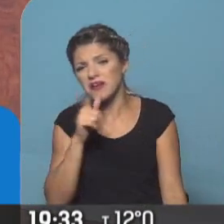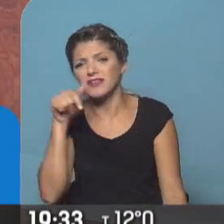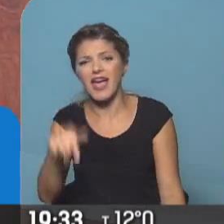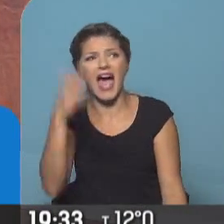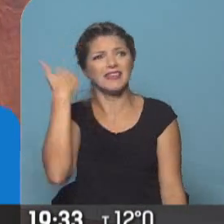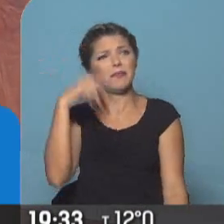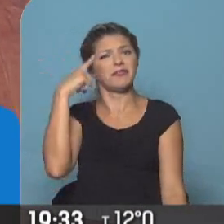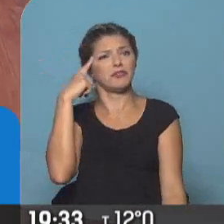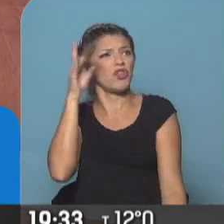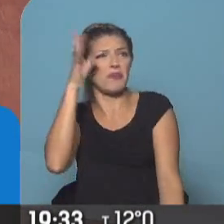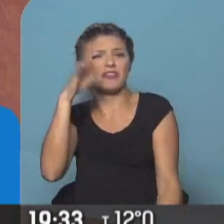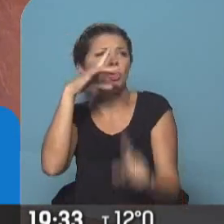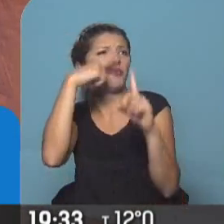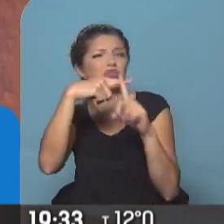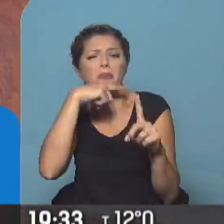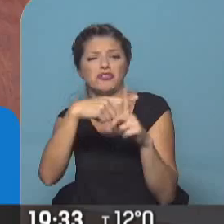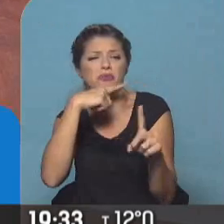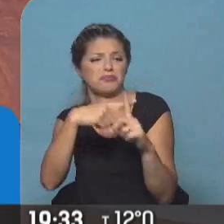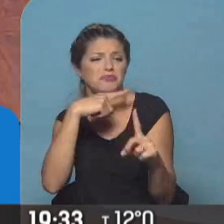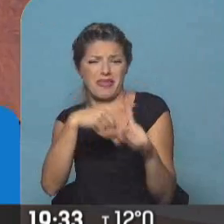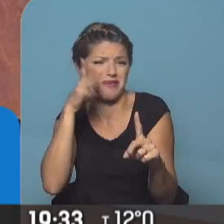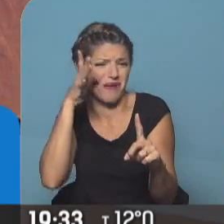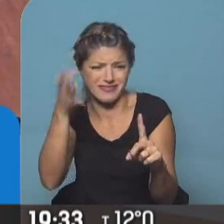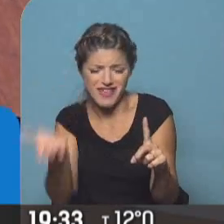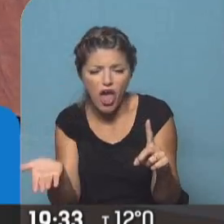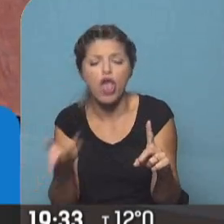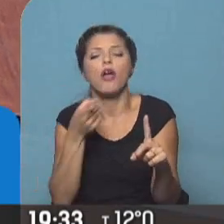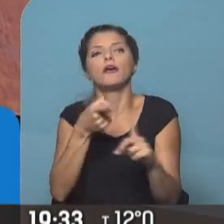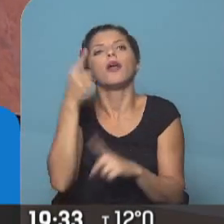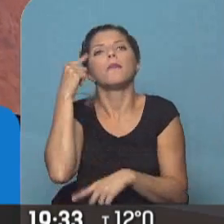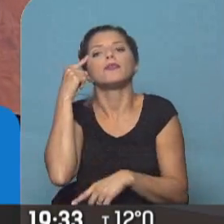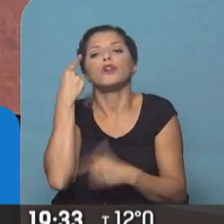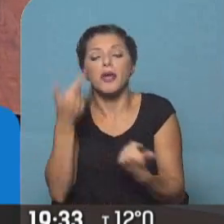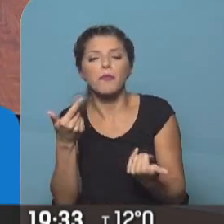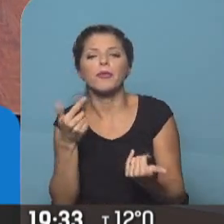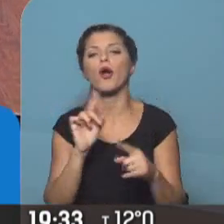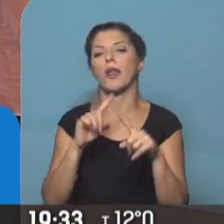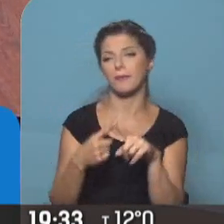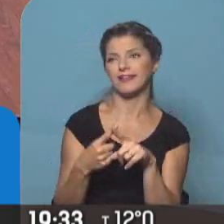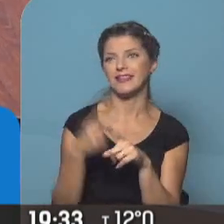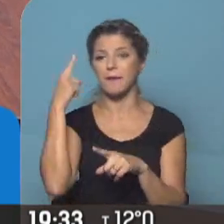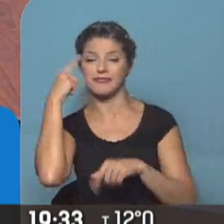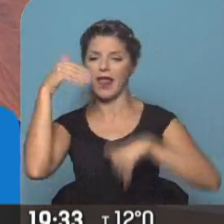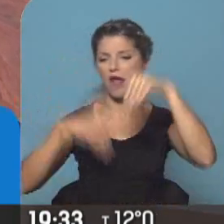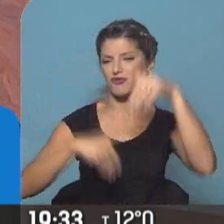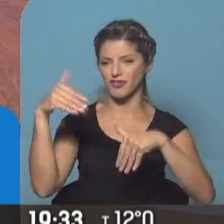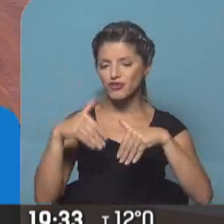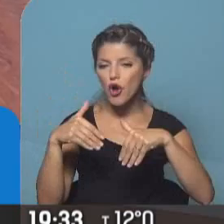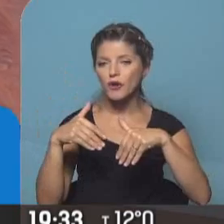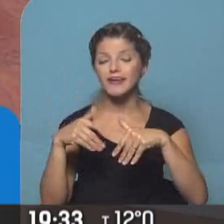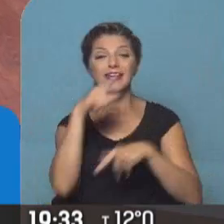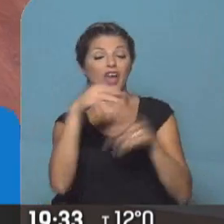dijo el presidente, y pensaba que, bueno, podía cerrarse políticamente mirando las elecciones y que su partido